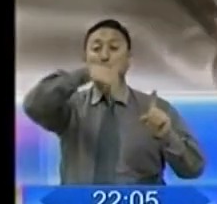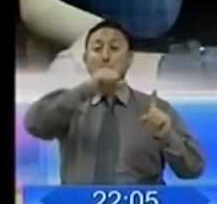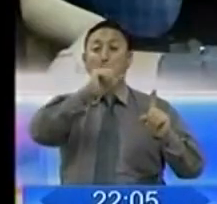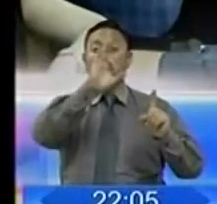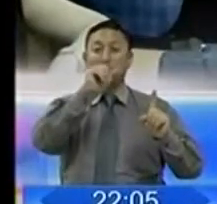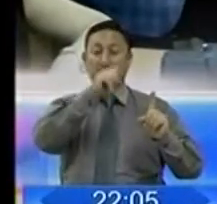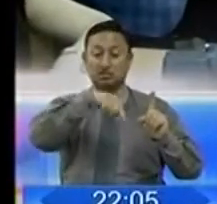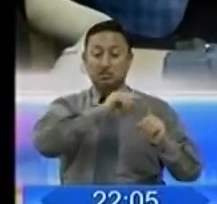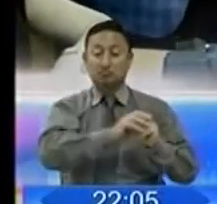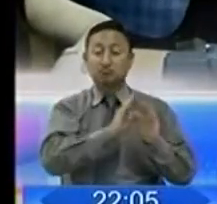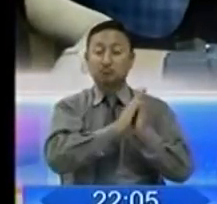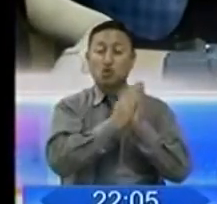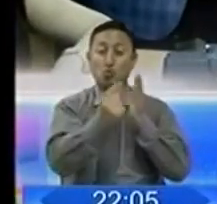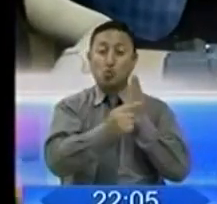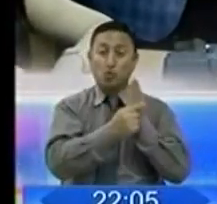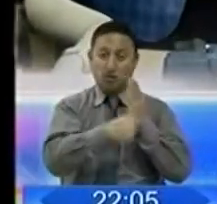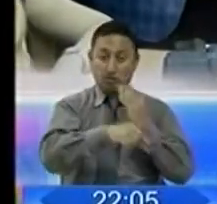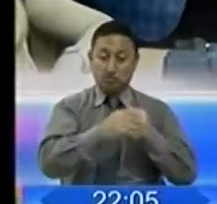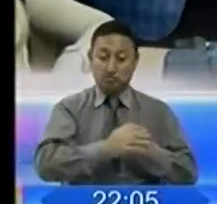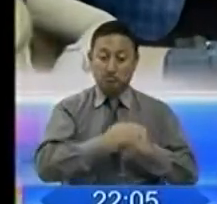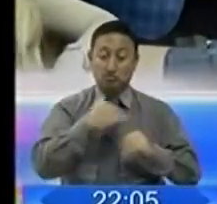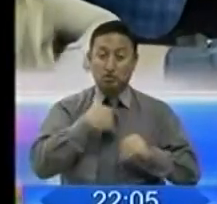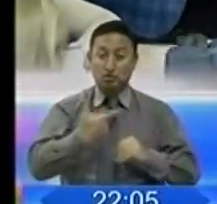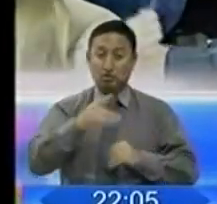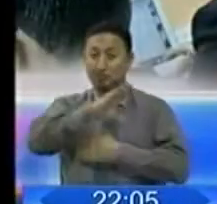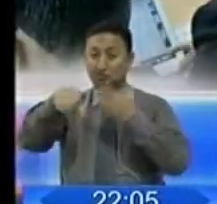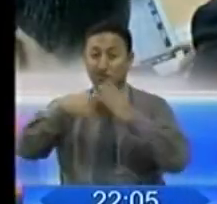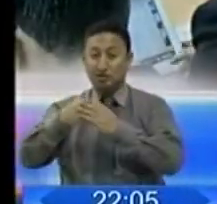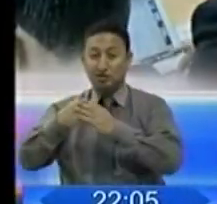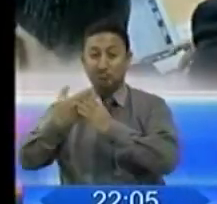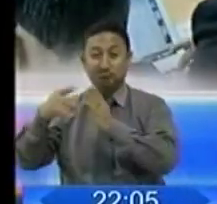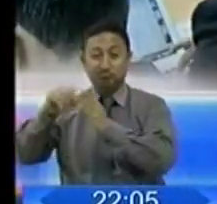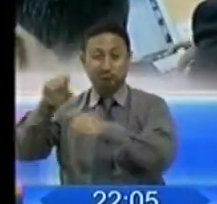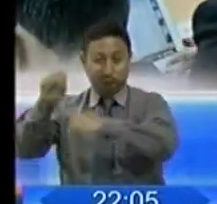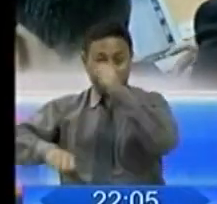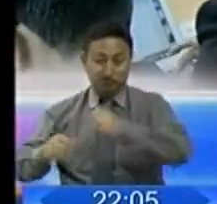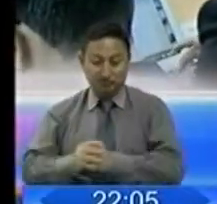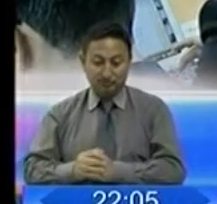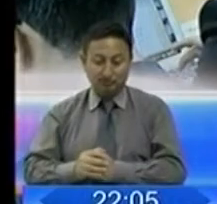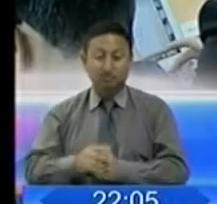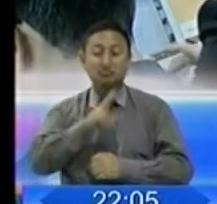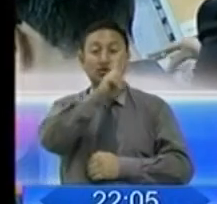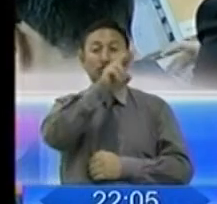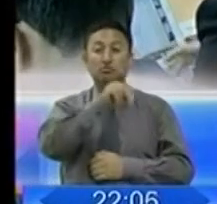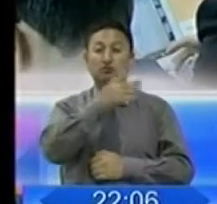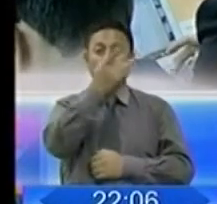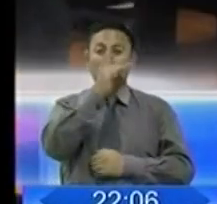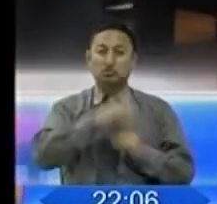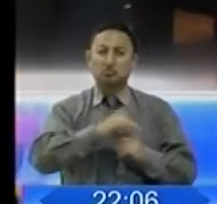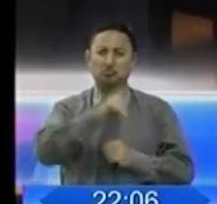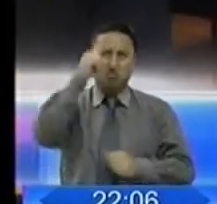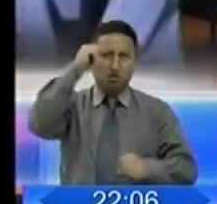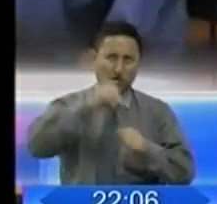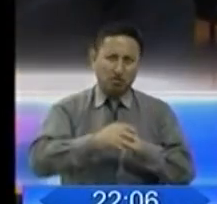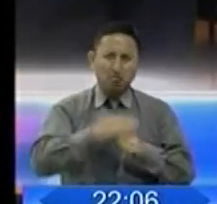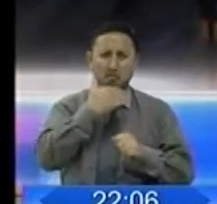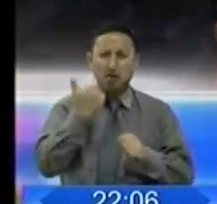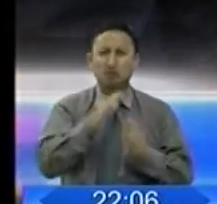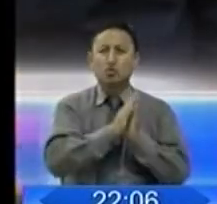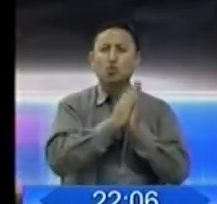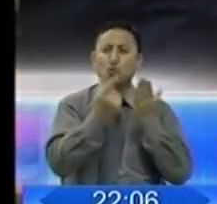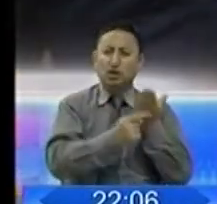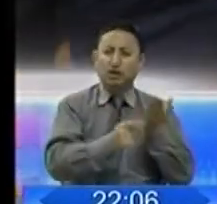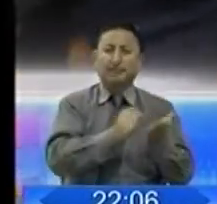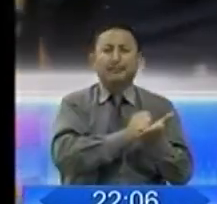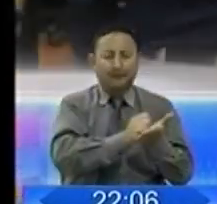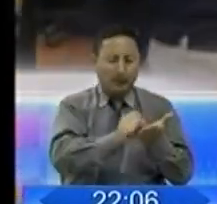al contar que luego de haber destruido la información digital, en el 2018 empezó a escribir lo que recordaba en el cuaderno que fue